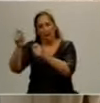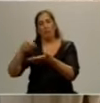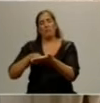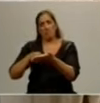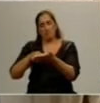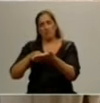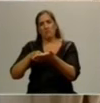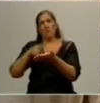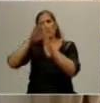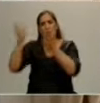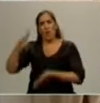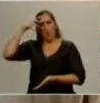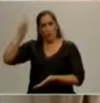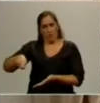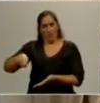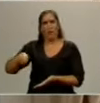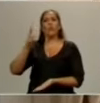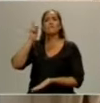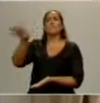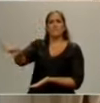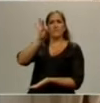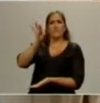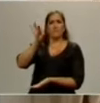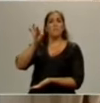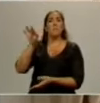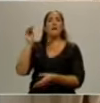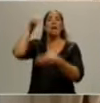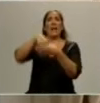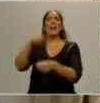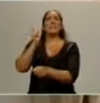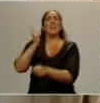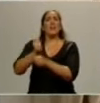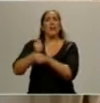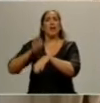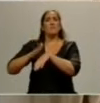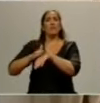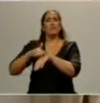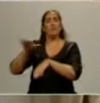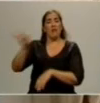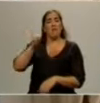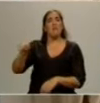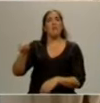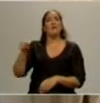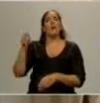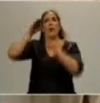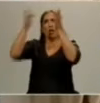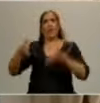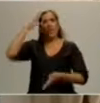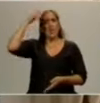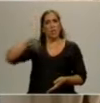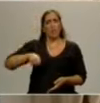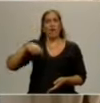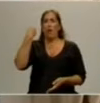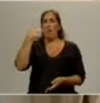juzgado, designándose al fiscal para integrarlas al señor fiscal general ante los tribunales orales en la